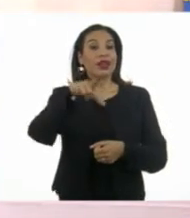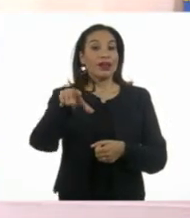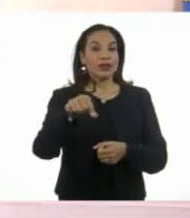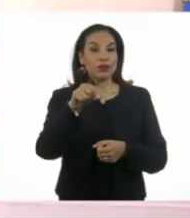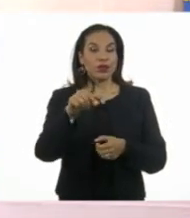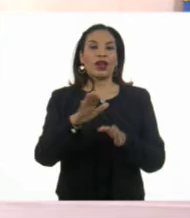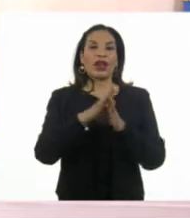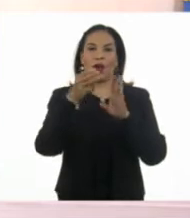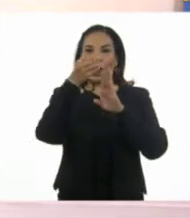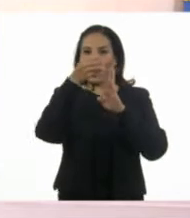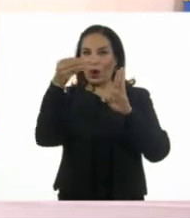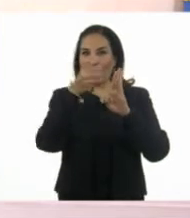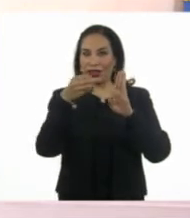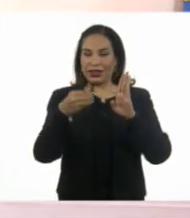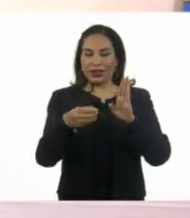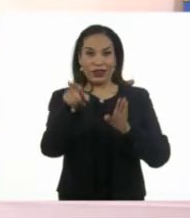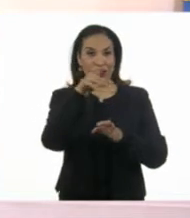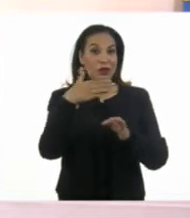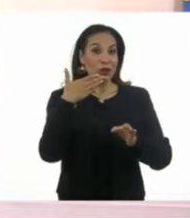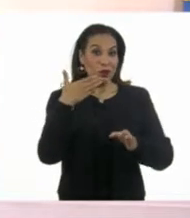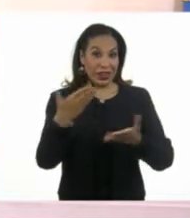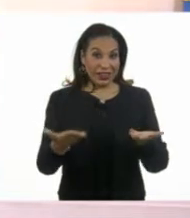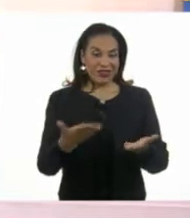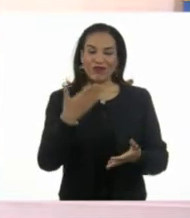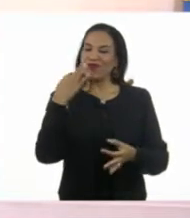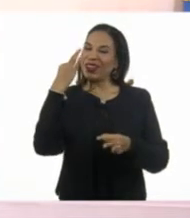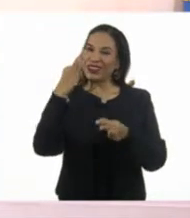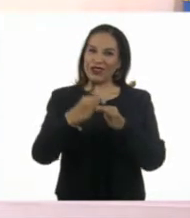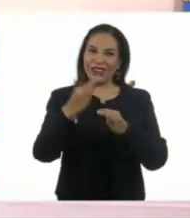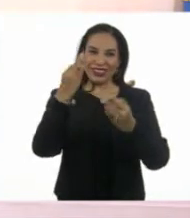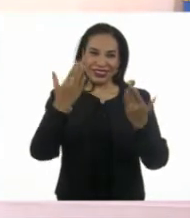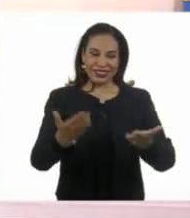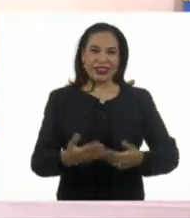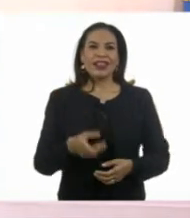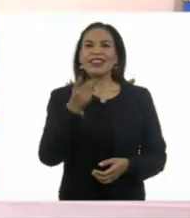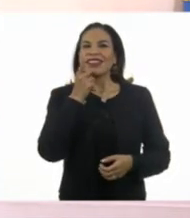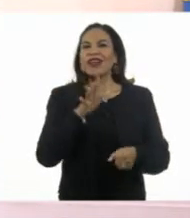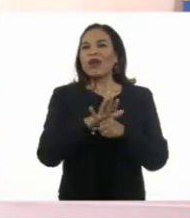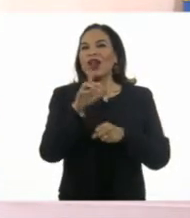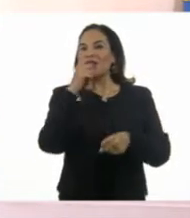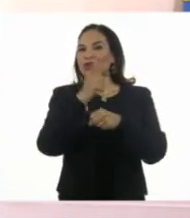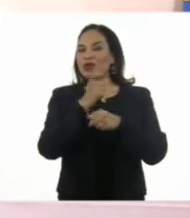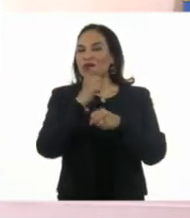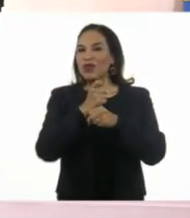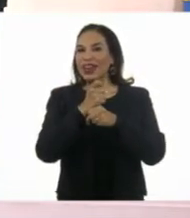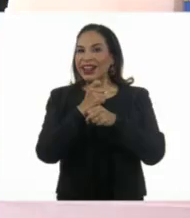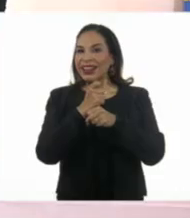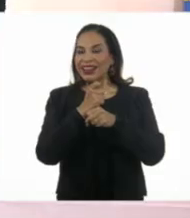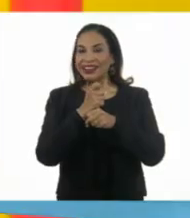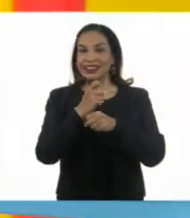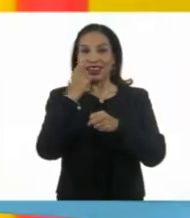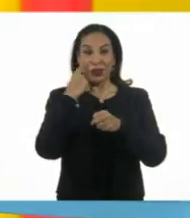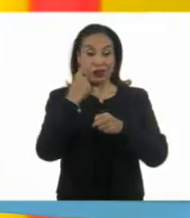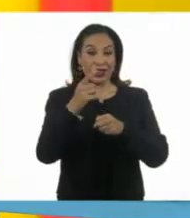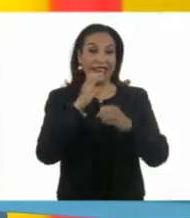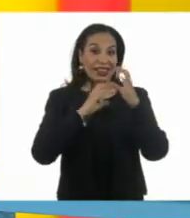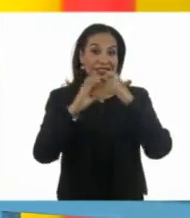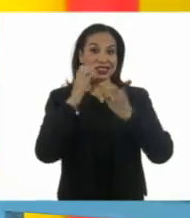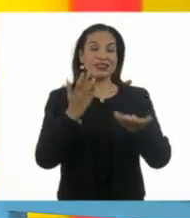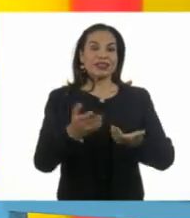después las vamos a ordenar. ¿Les parece bien? Perfecto. Ok. Dime cuál fue la primera que apareció. A ver, la primera que apareció